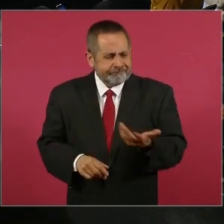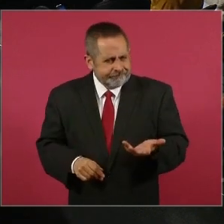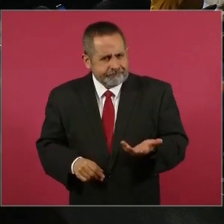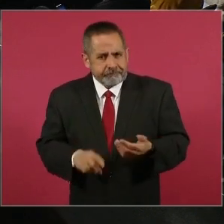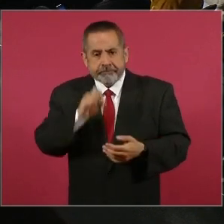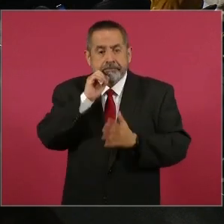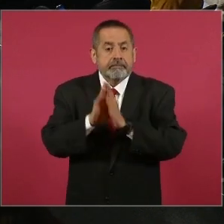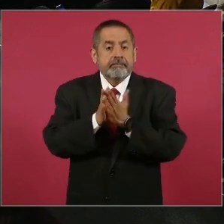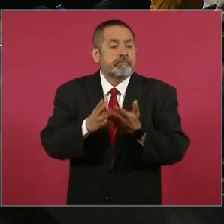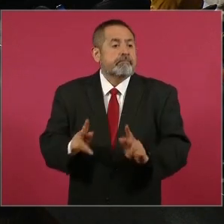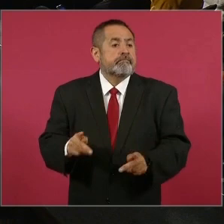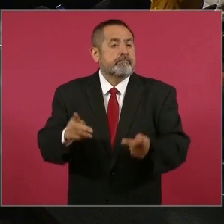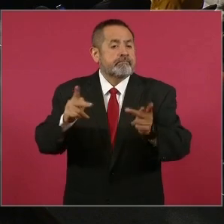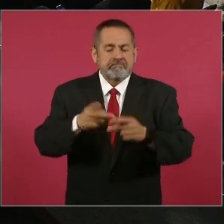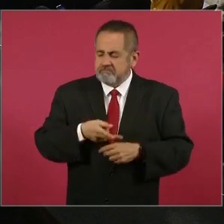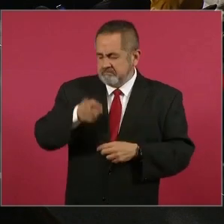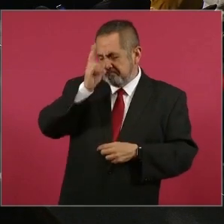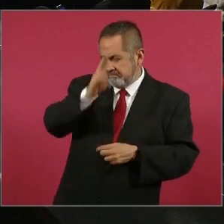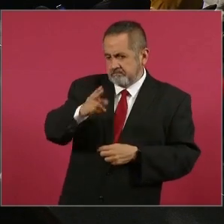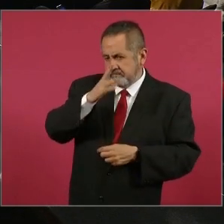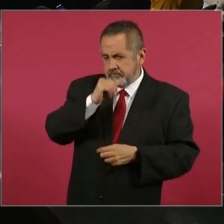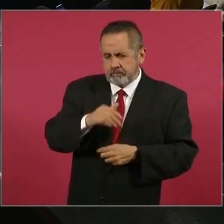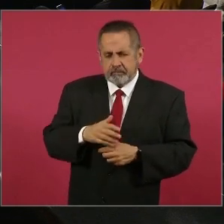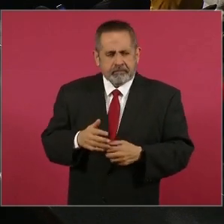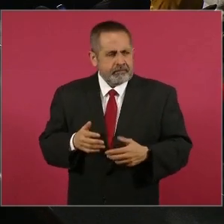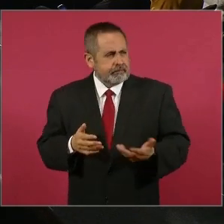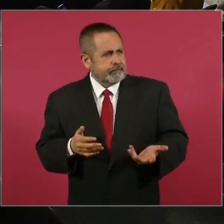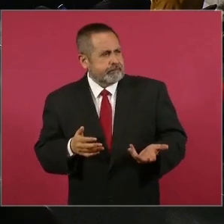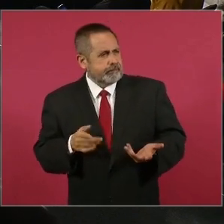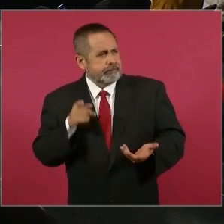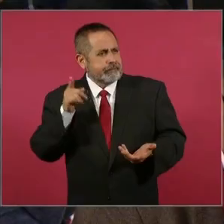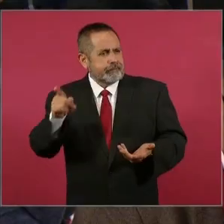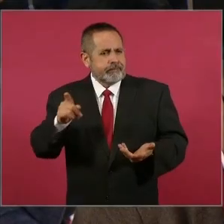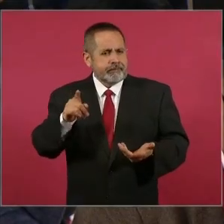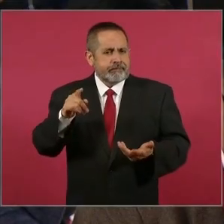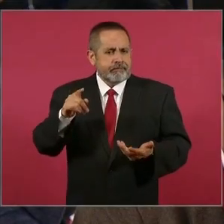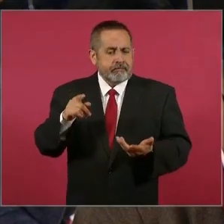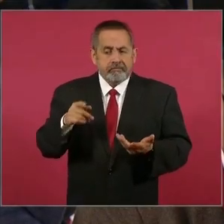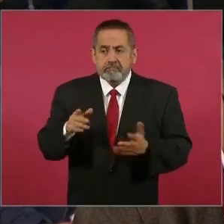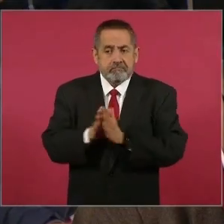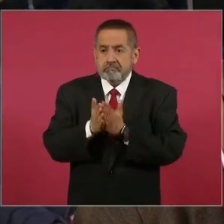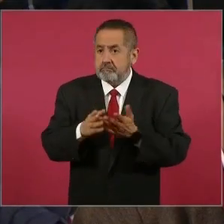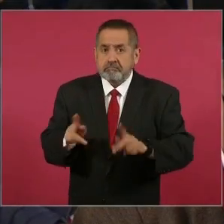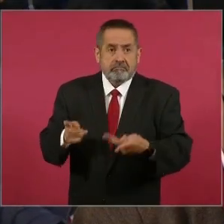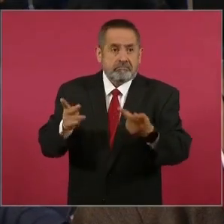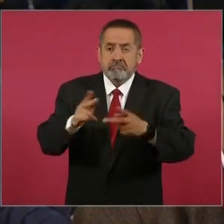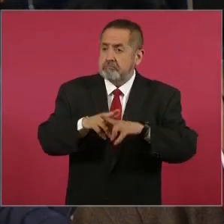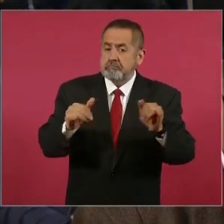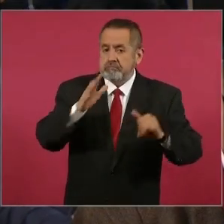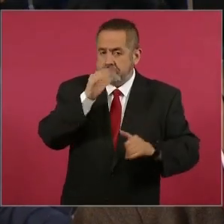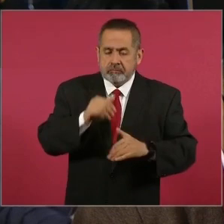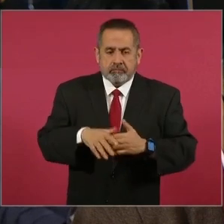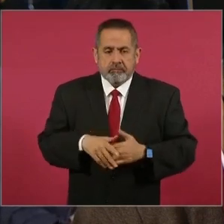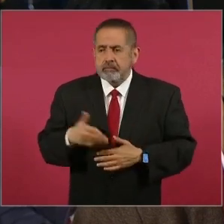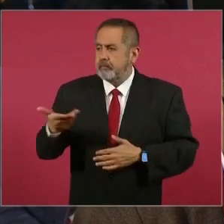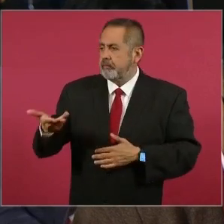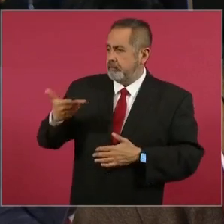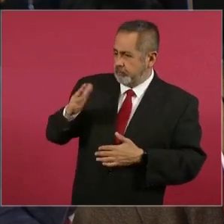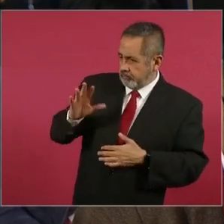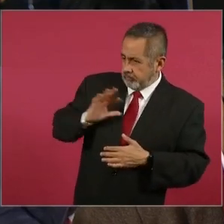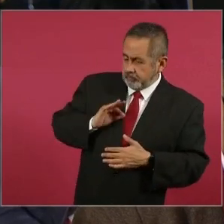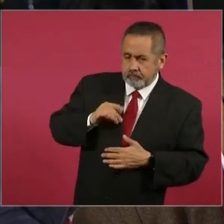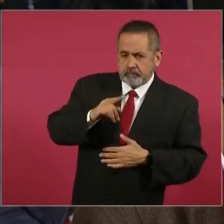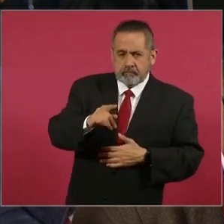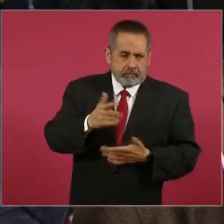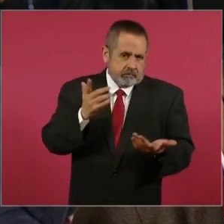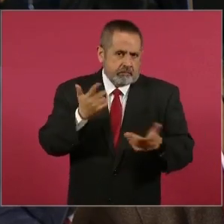la venta de sus libros Eh Esto se llevó a cabo y Bueno ahorita no está la venta en ningún lado entonces Bueno me pedían eso no hablando